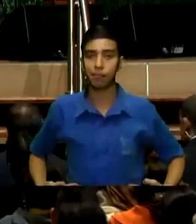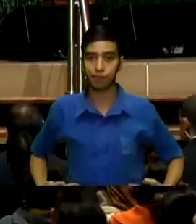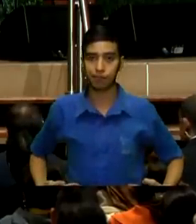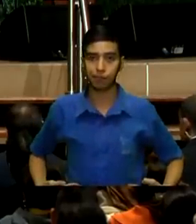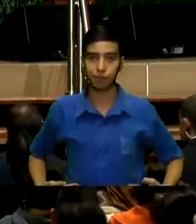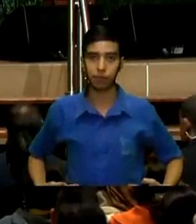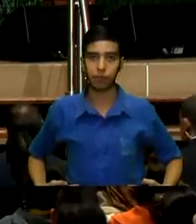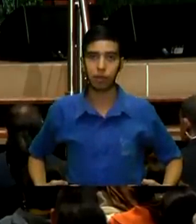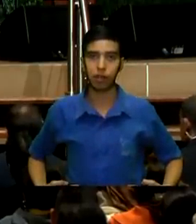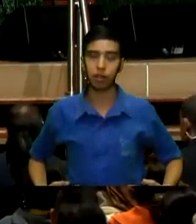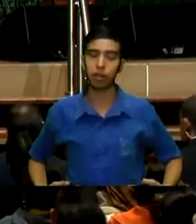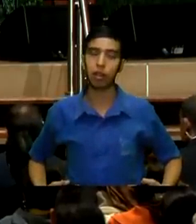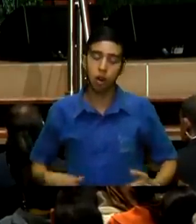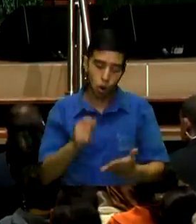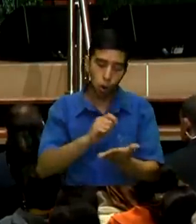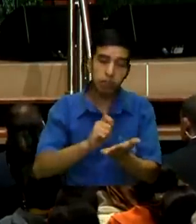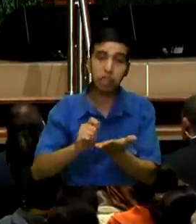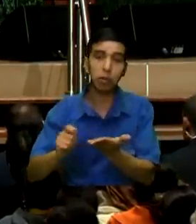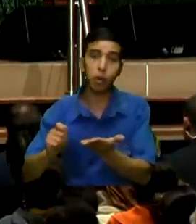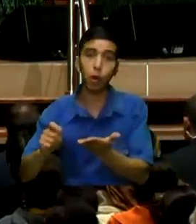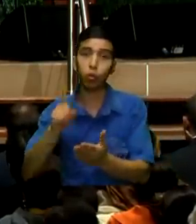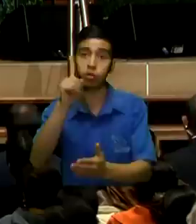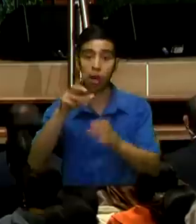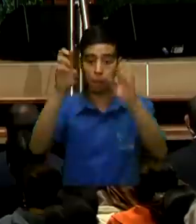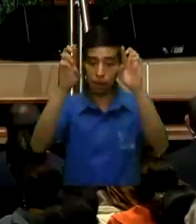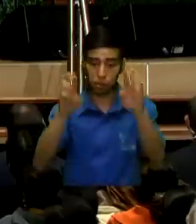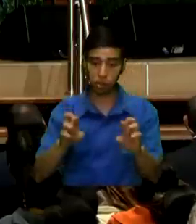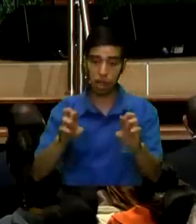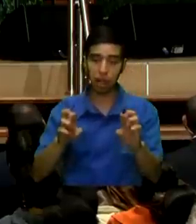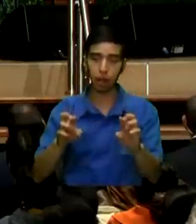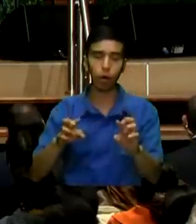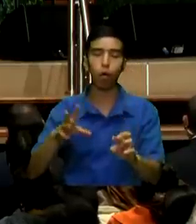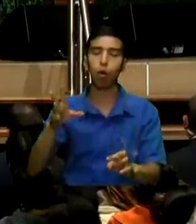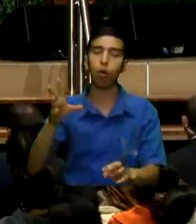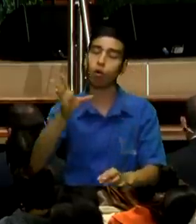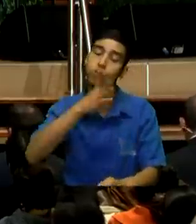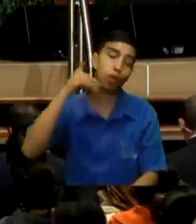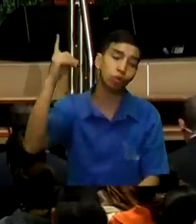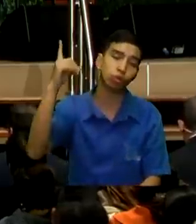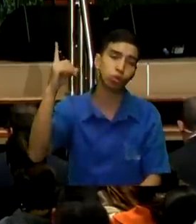sabía y no me iba muy bien en matemáticas, pero yo ya lo sabía.